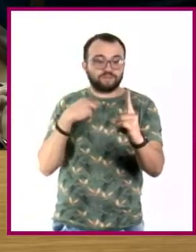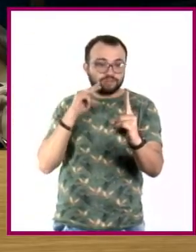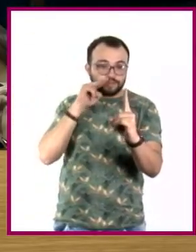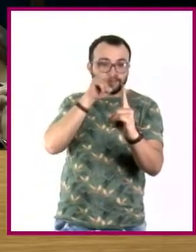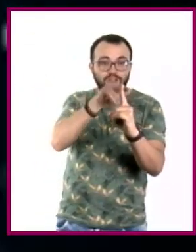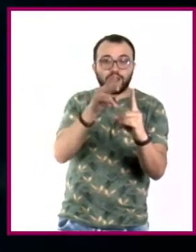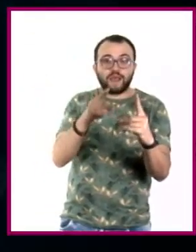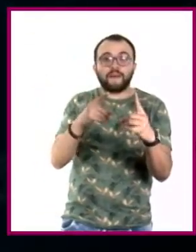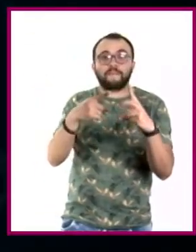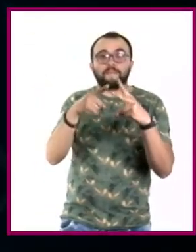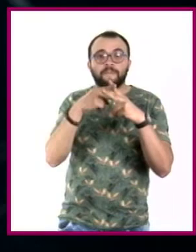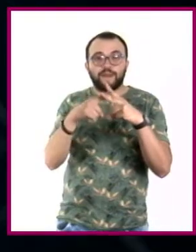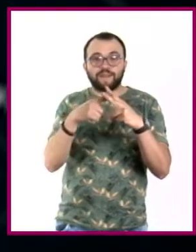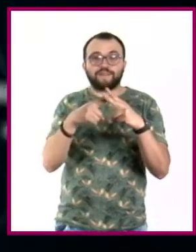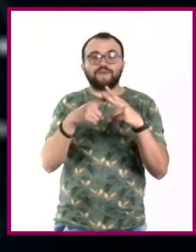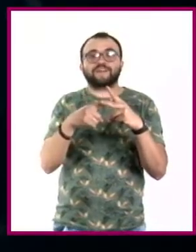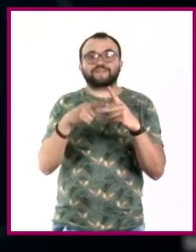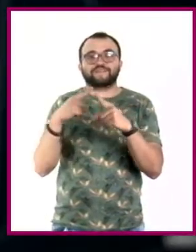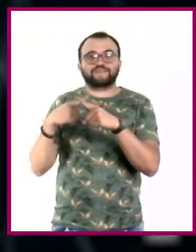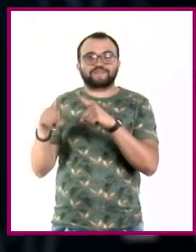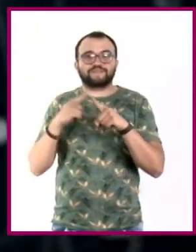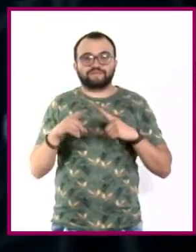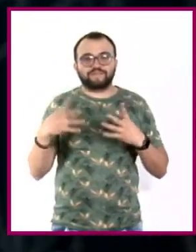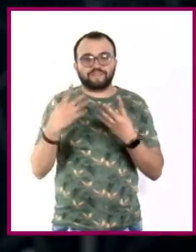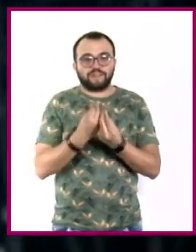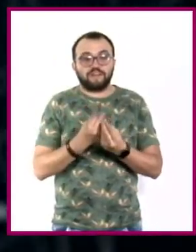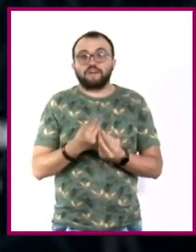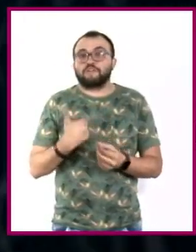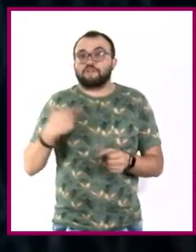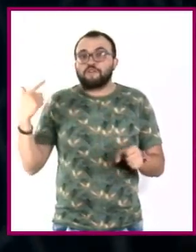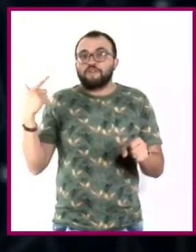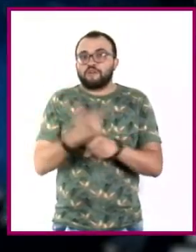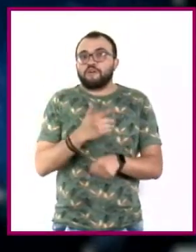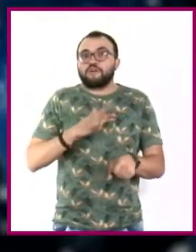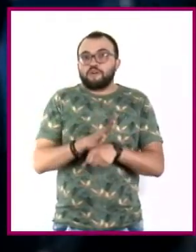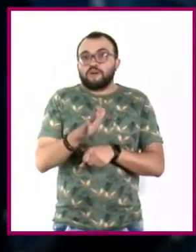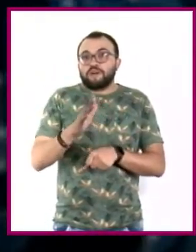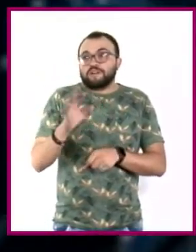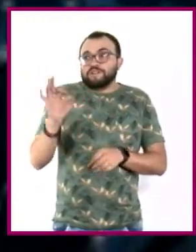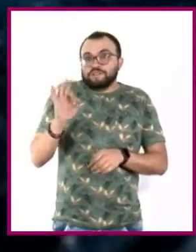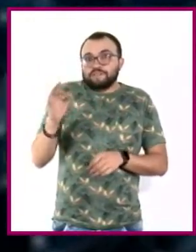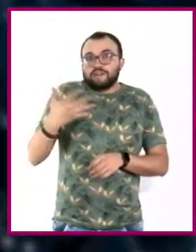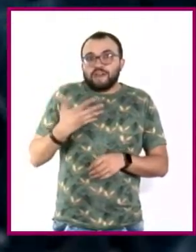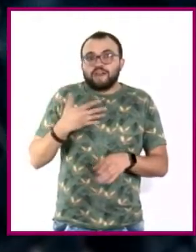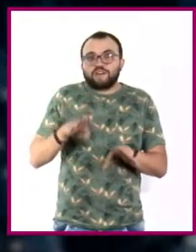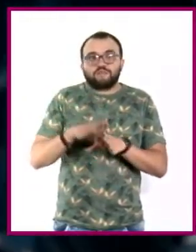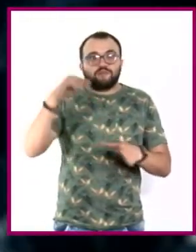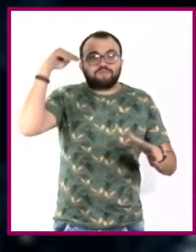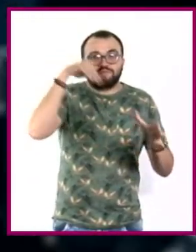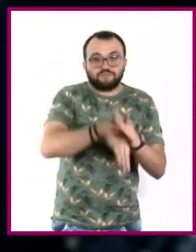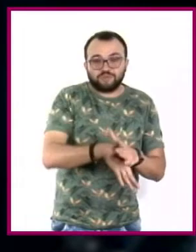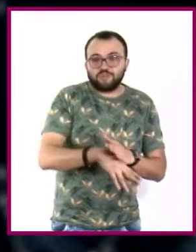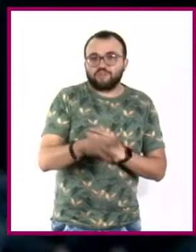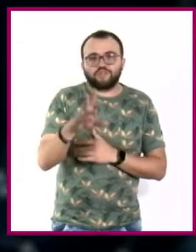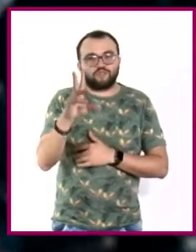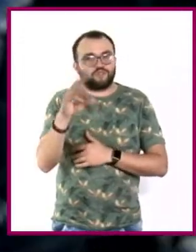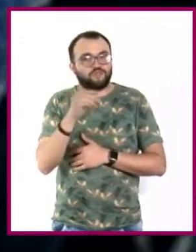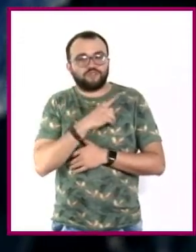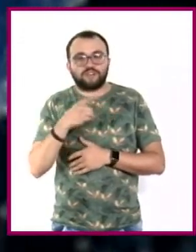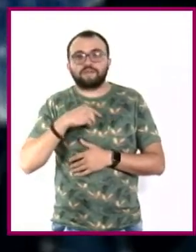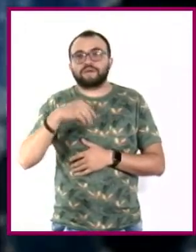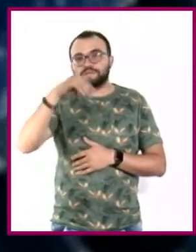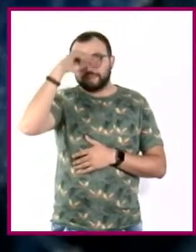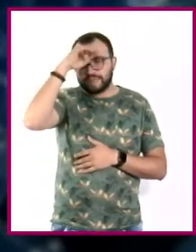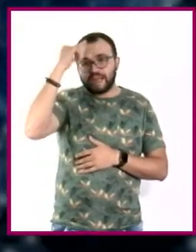frente a nosotros y ni cuenta nos daríamos que nos dirigimos a algún desastre. Creo que es importante no quedarnos con la idea de que en